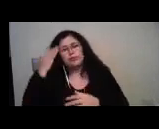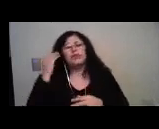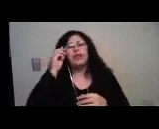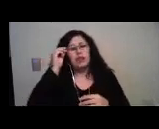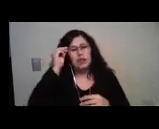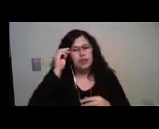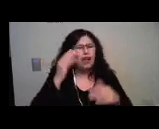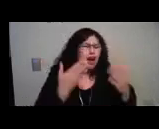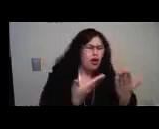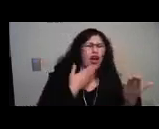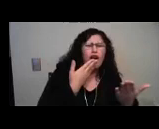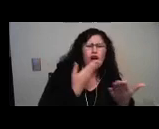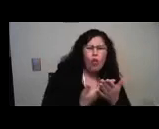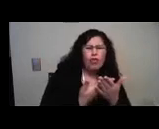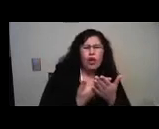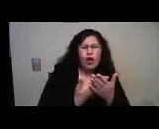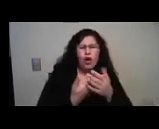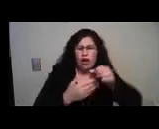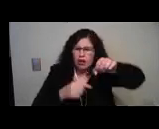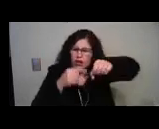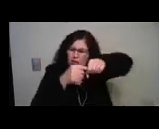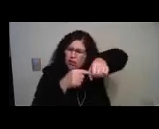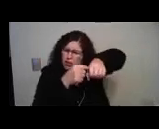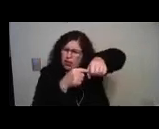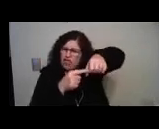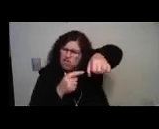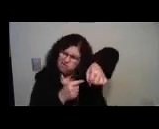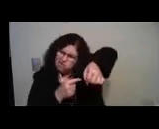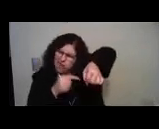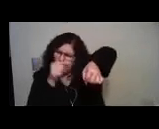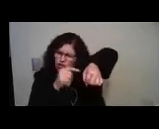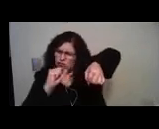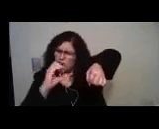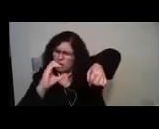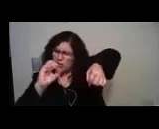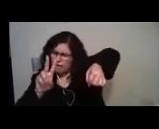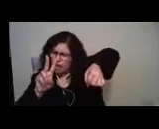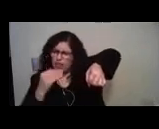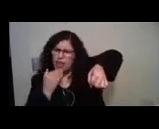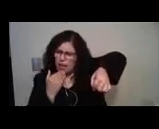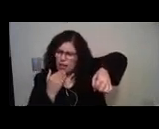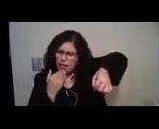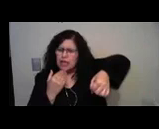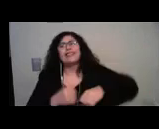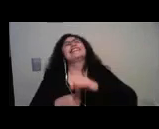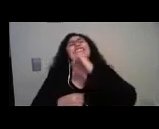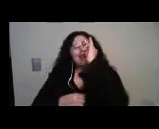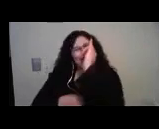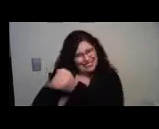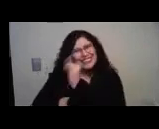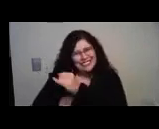del pasar de la sangre por las arterias, eso no cuenta como accidente cerebrovascular. sí, es un accidente vascular de tipo